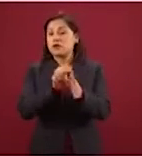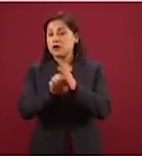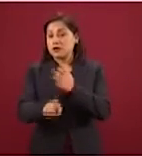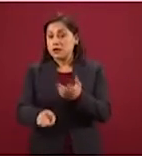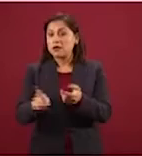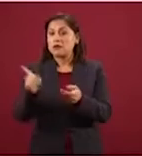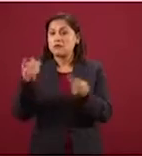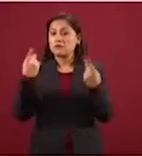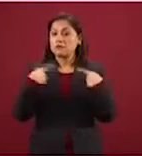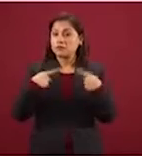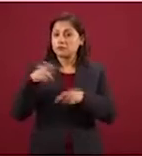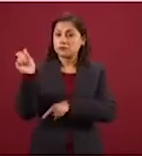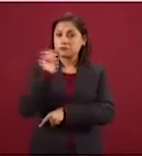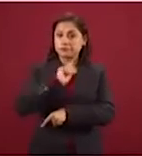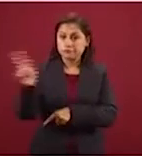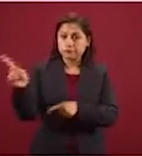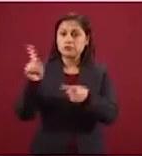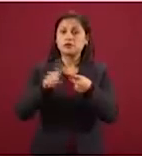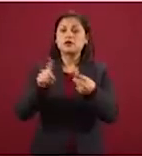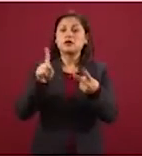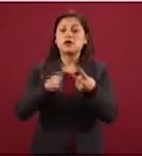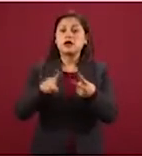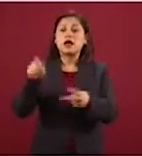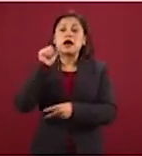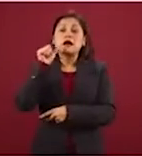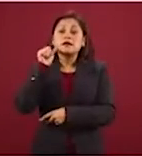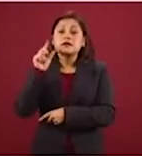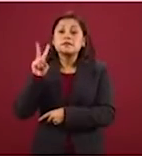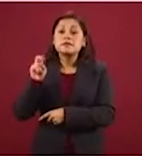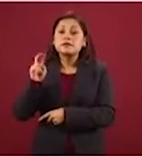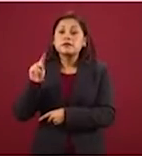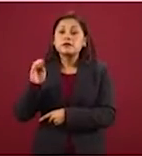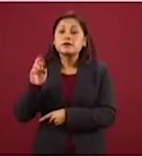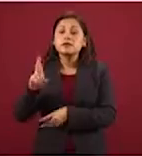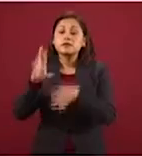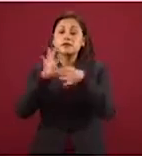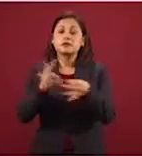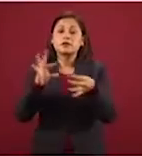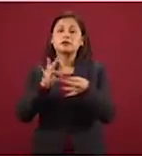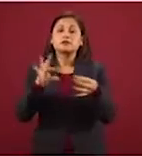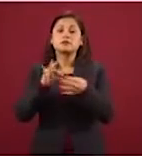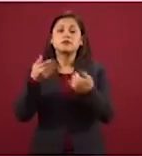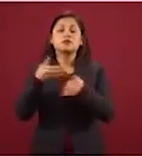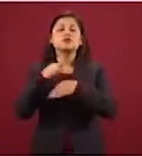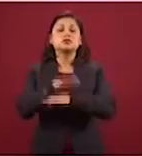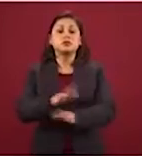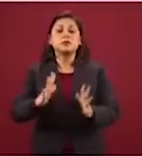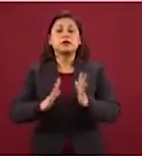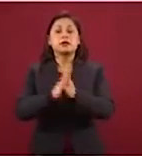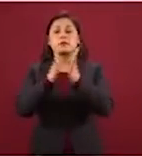Víctor Manuel Toledo habló de la importancia de que participen